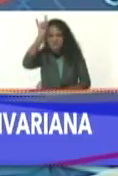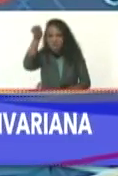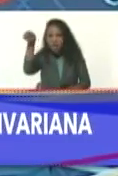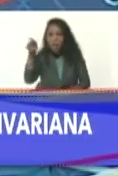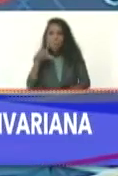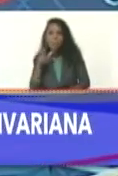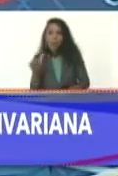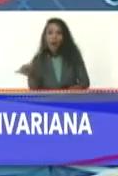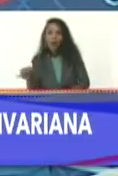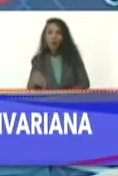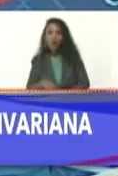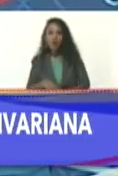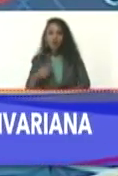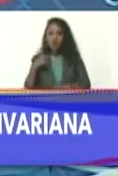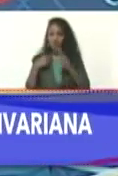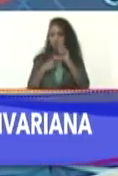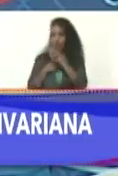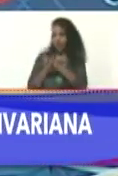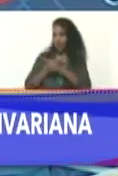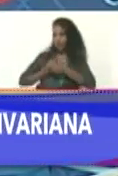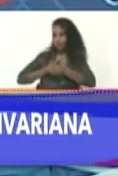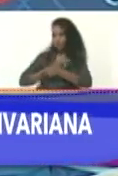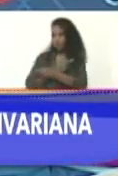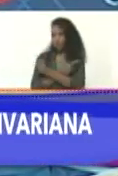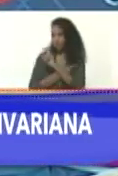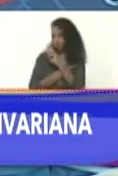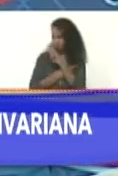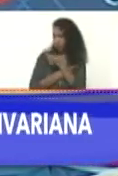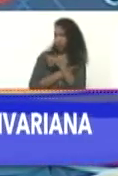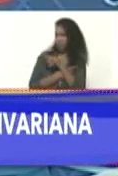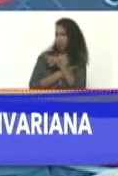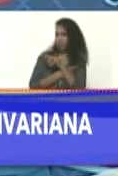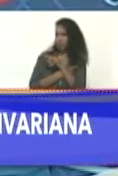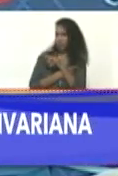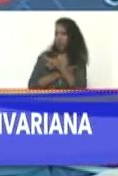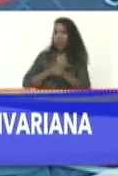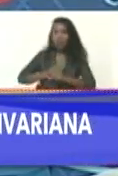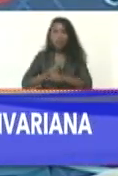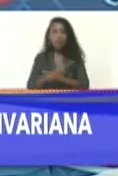Lo veo nervioso a Elio Abram. Y Jimmy Story,